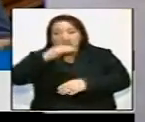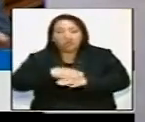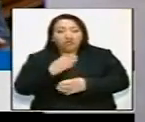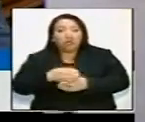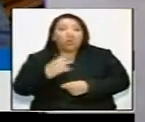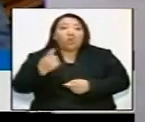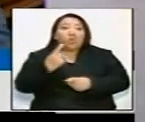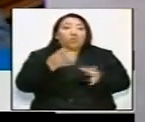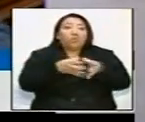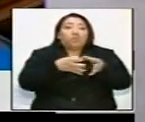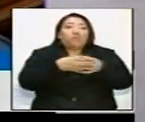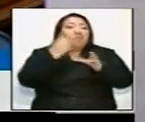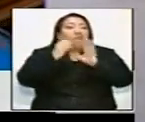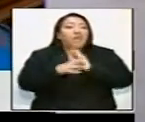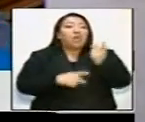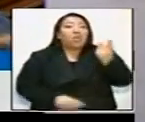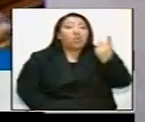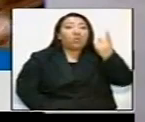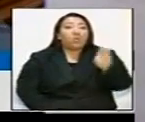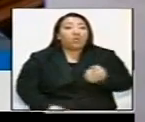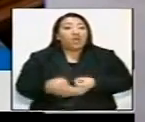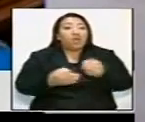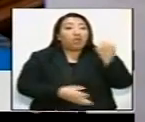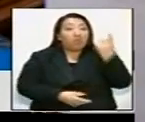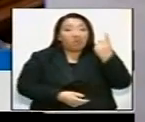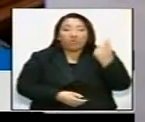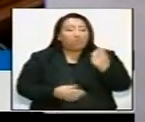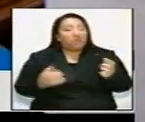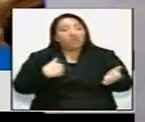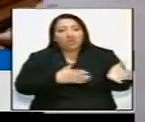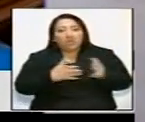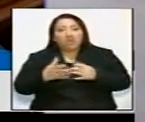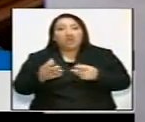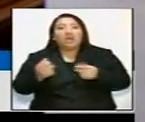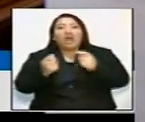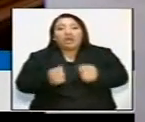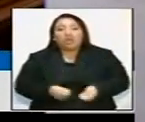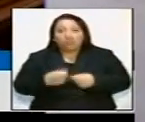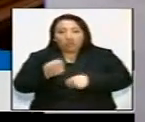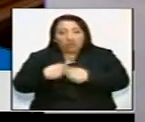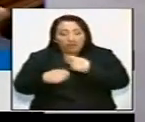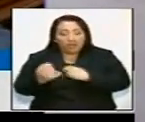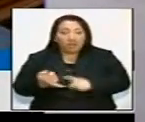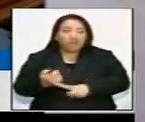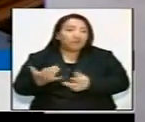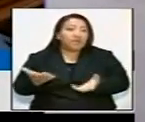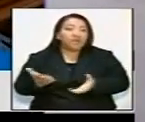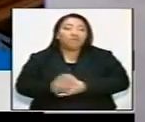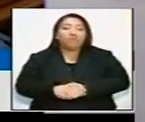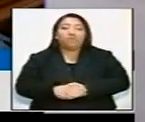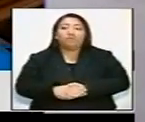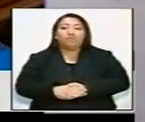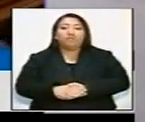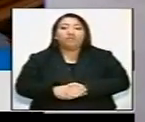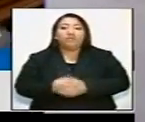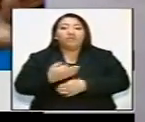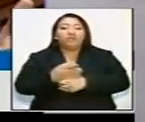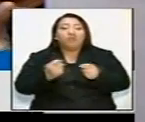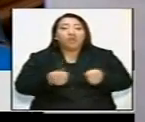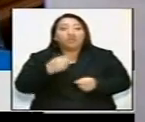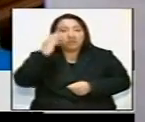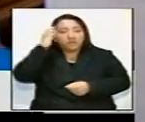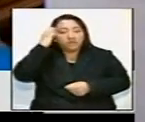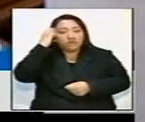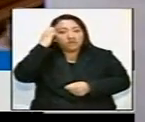como el único motor de crecimiento. En ese sentido tenemos la agroexportación, ¿no? El régimen